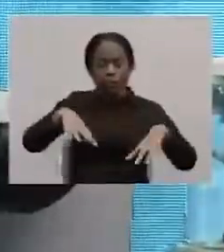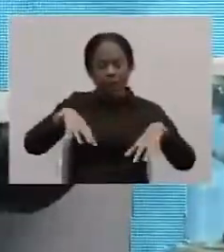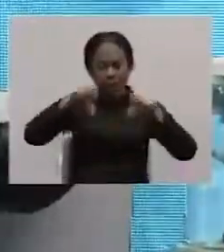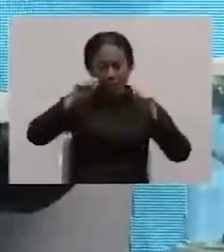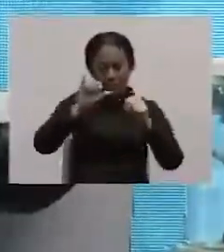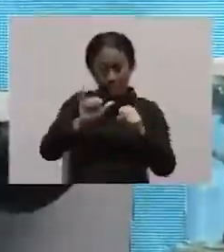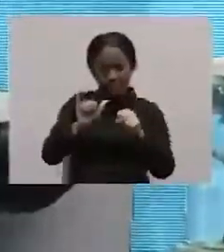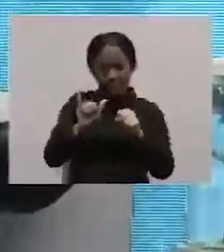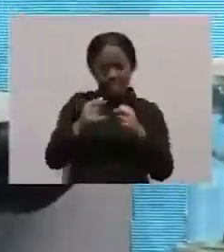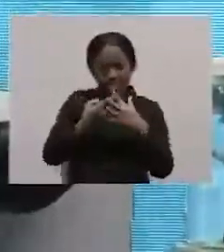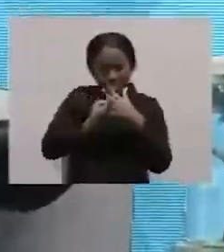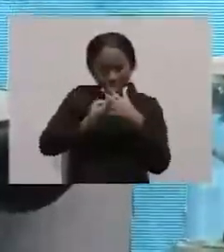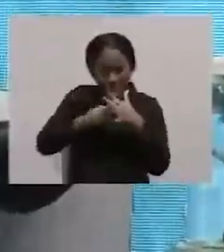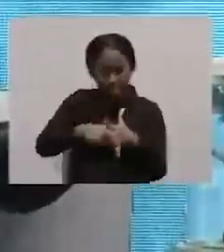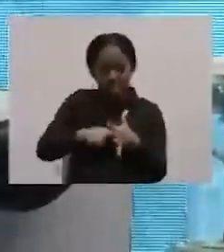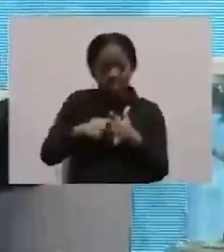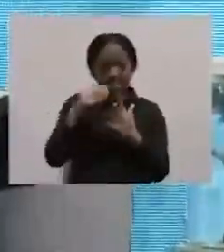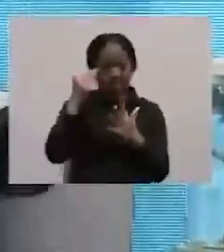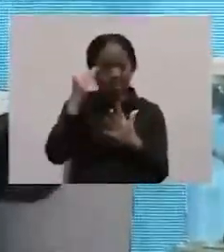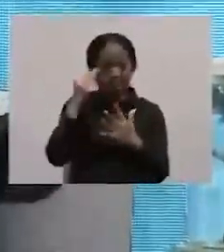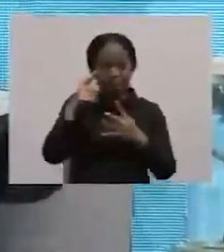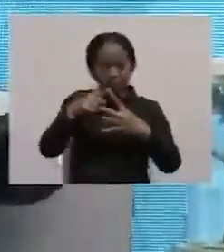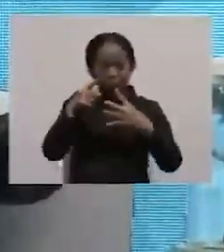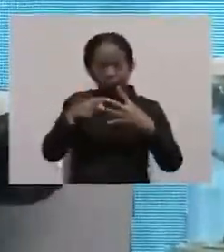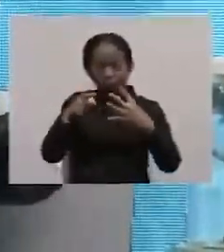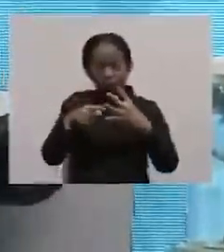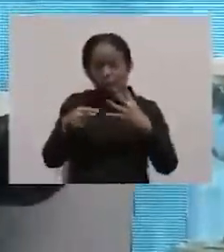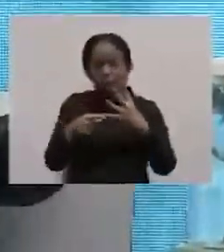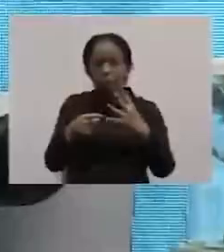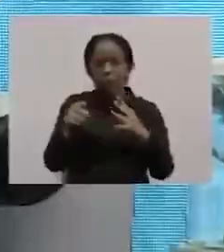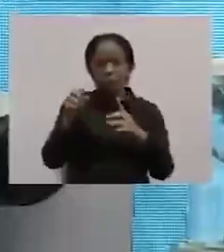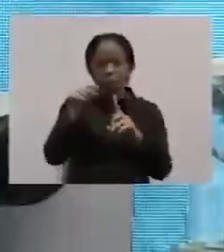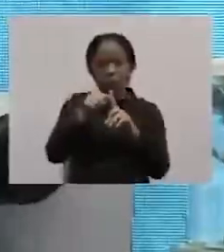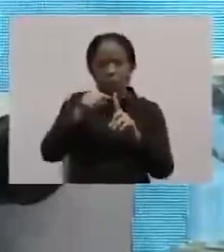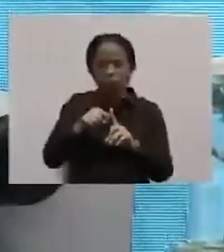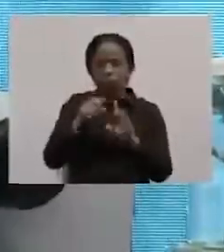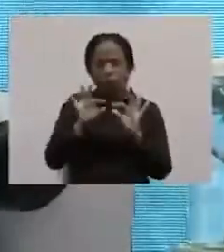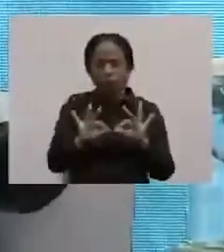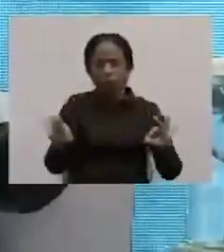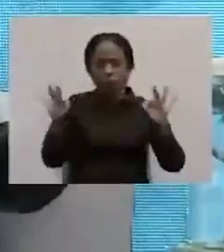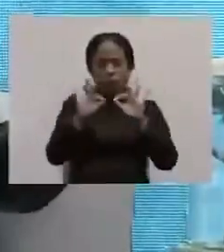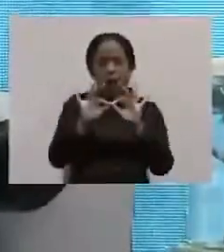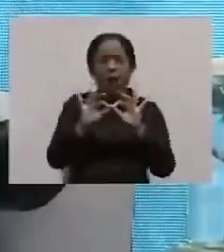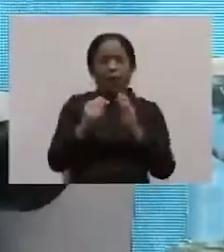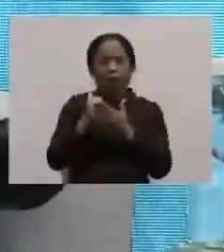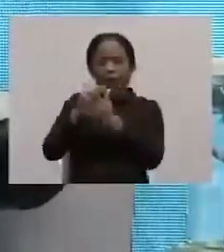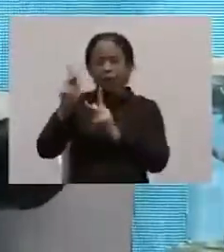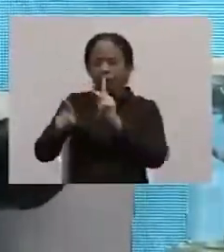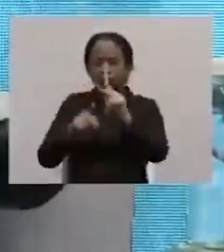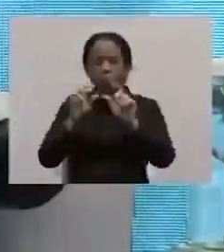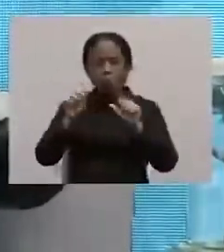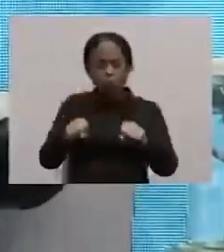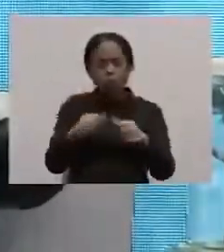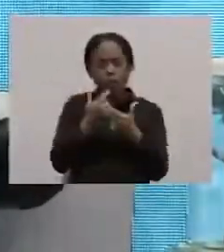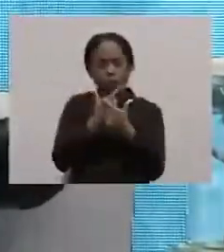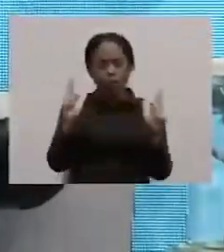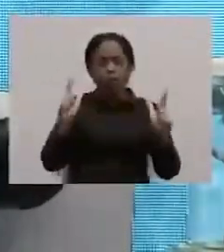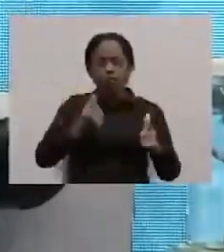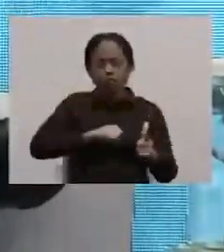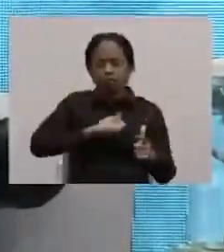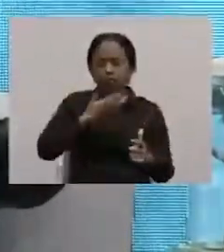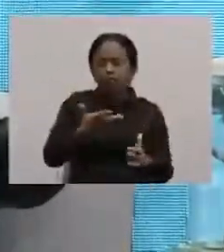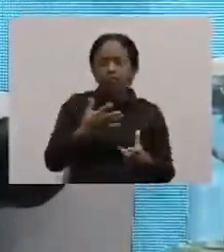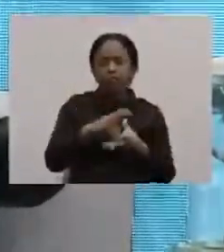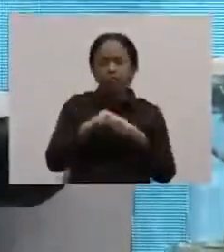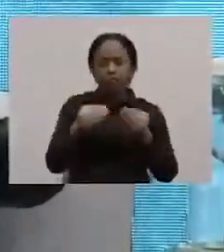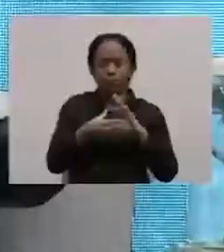rol de inicio. Nosotros convertimos en medio para que los diversos sectores se expresen. Pero los sectores que tienen que tomar decisión